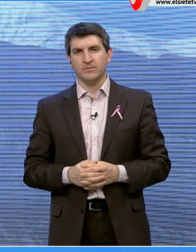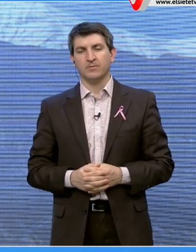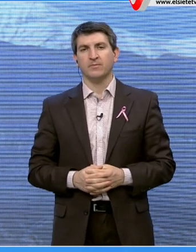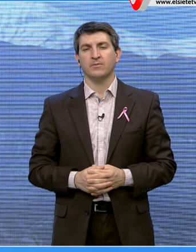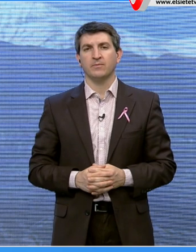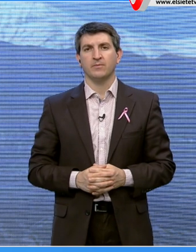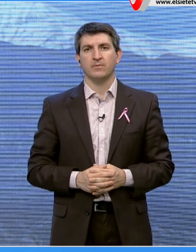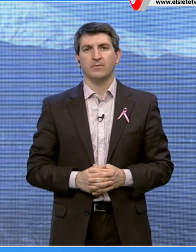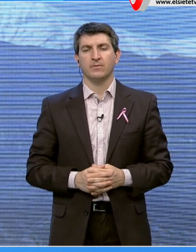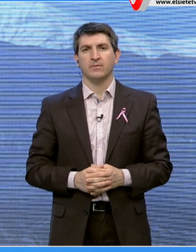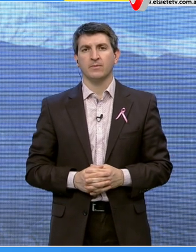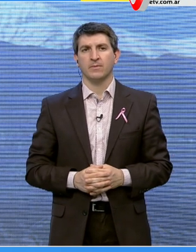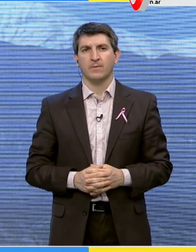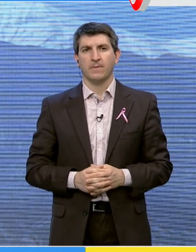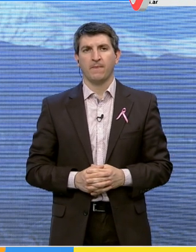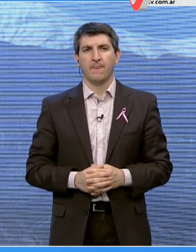esa situación